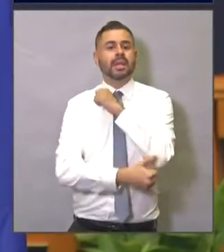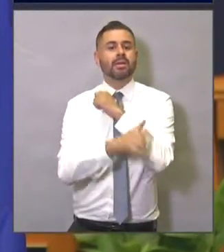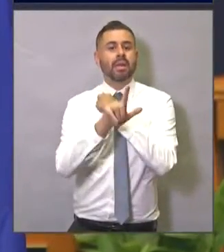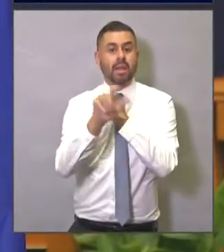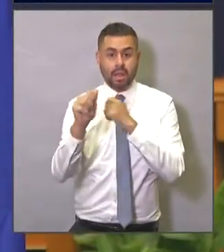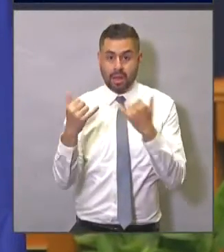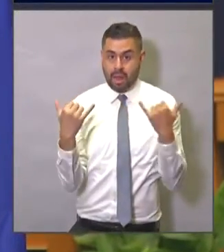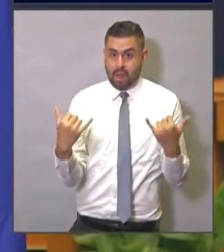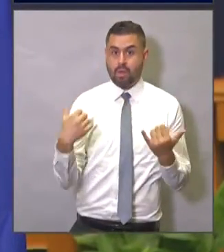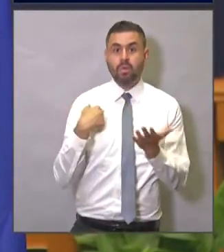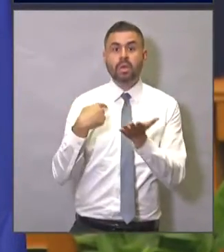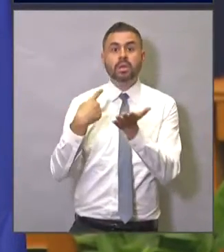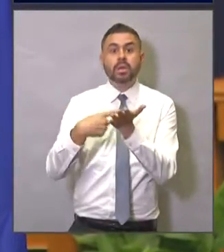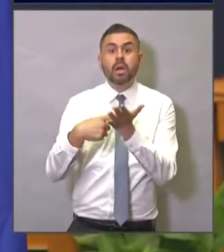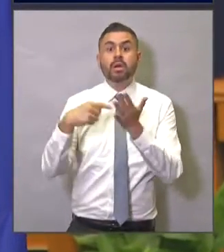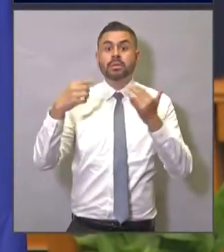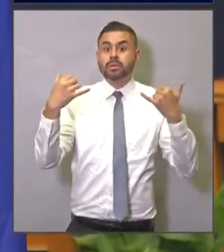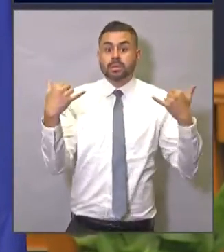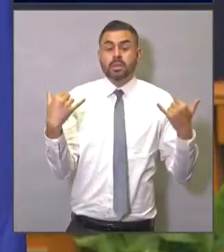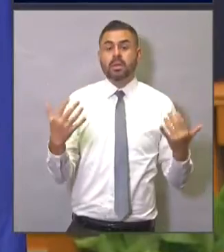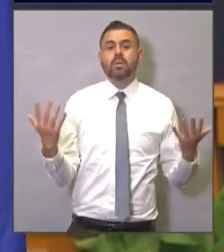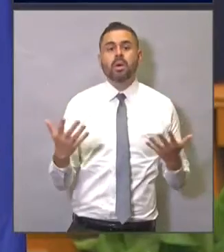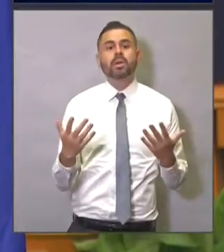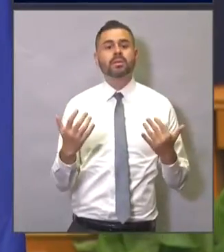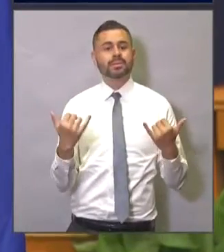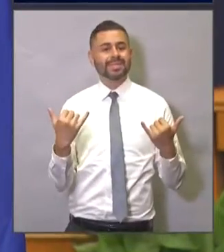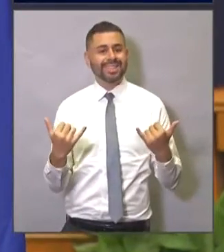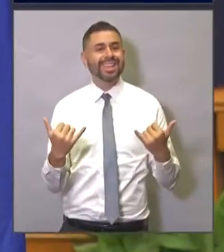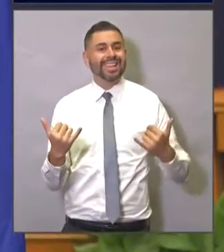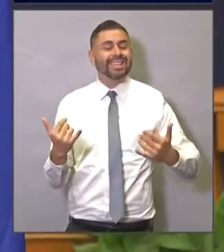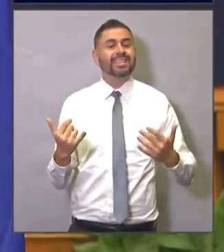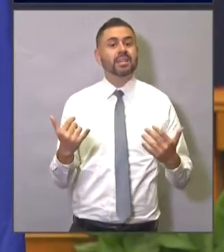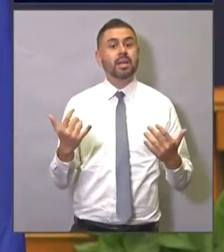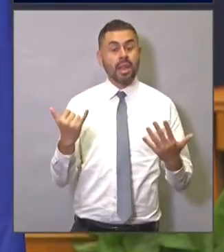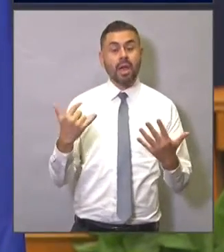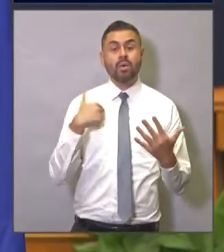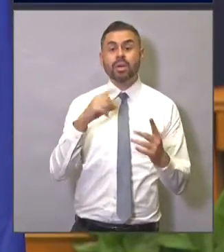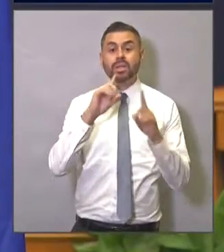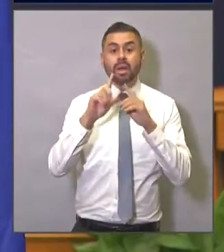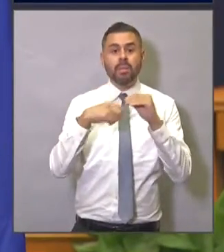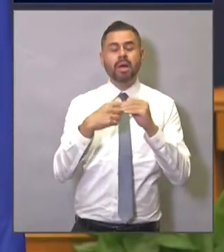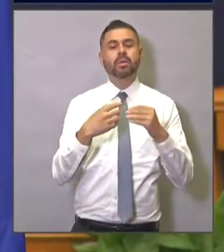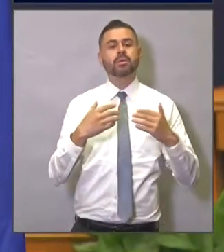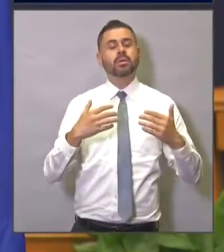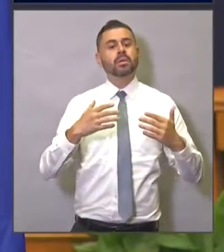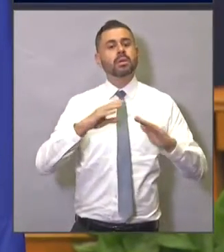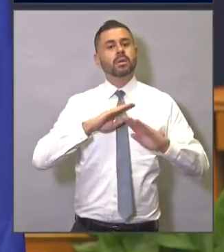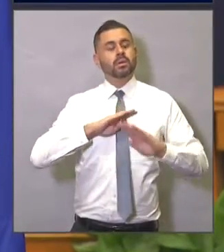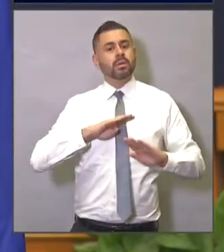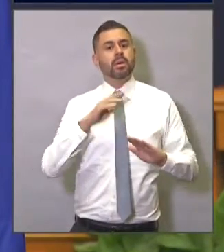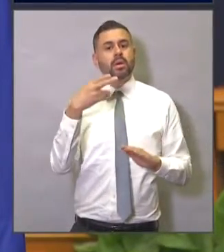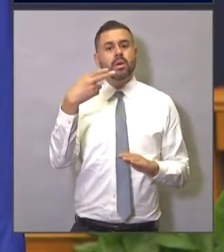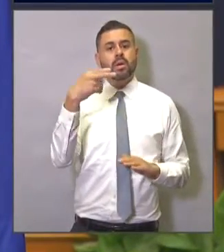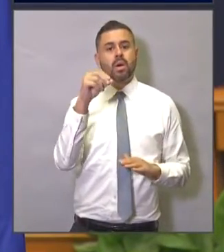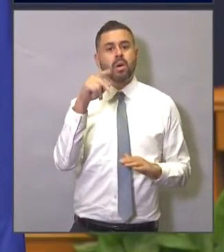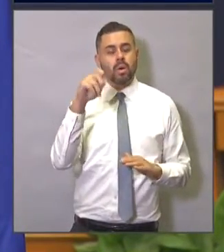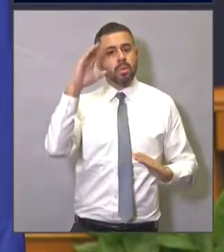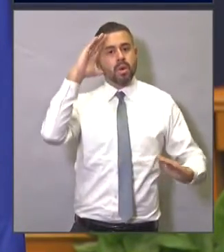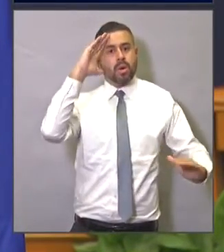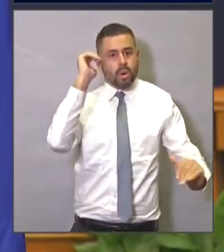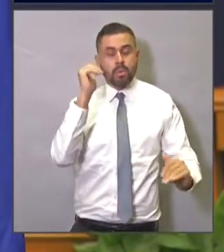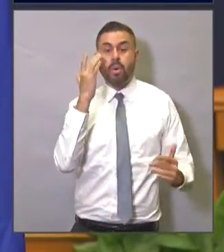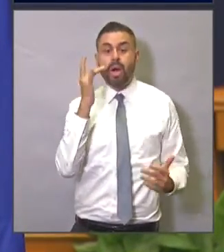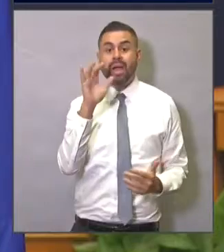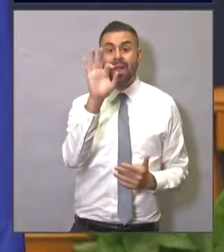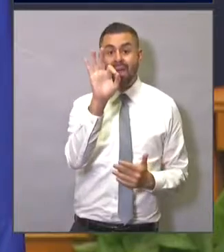la conferencia de prensa de hoy con más esperanzas con la aprobación anticipada del